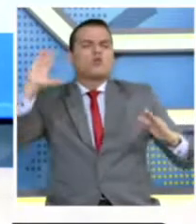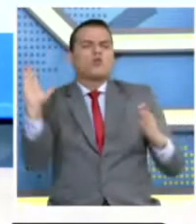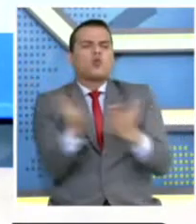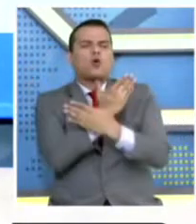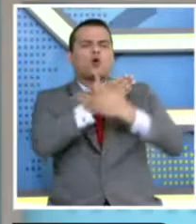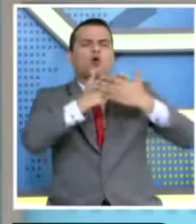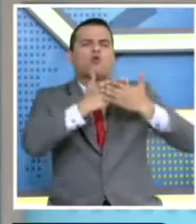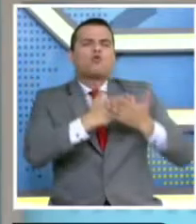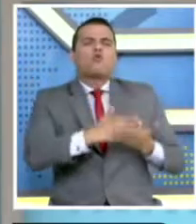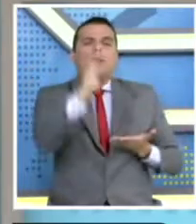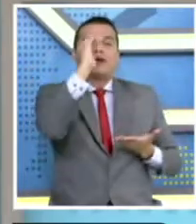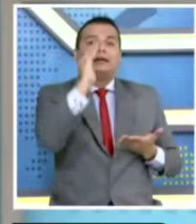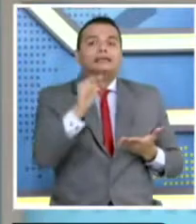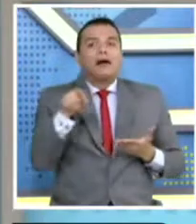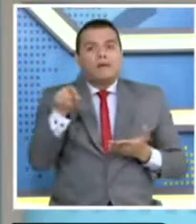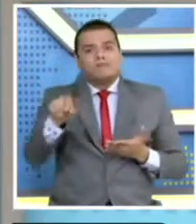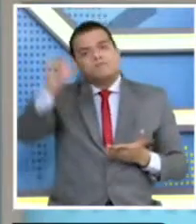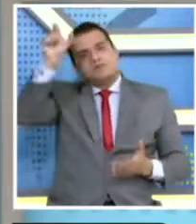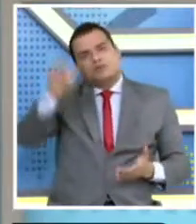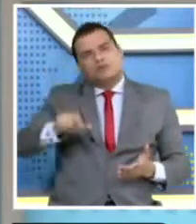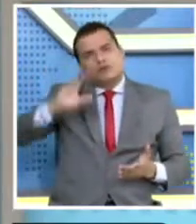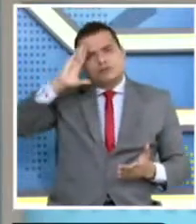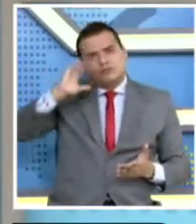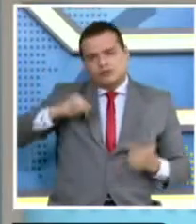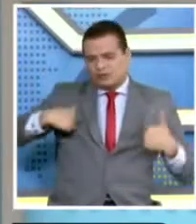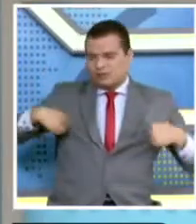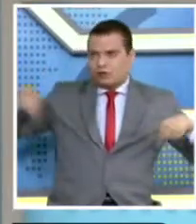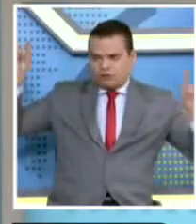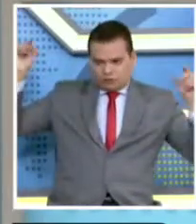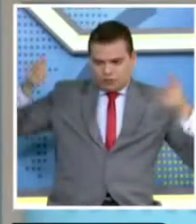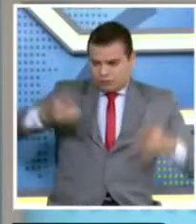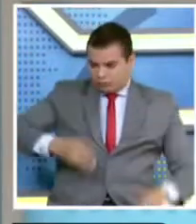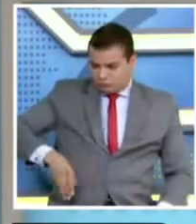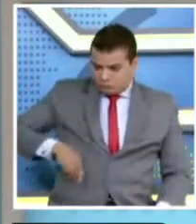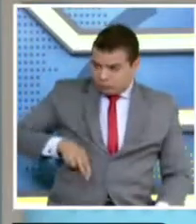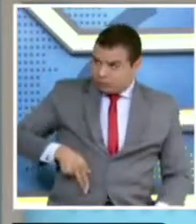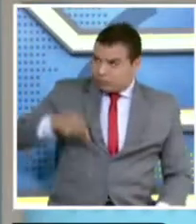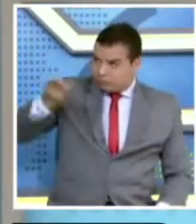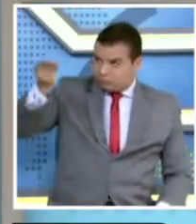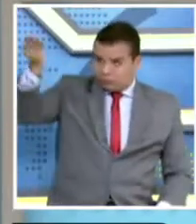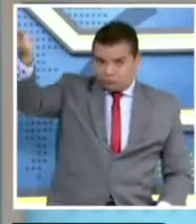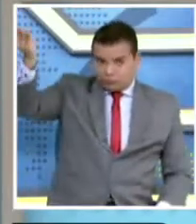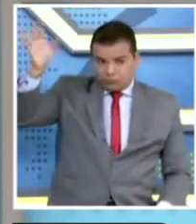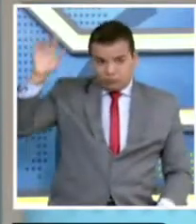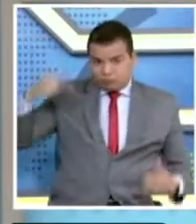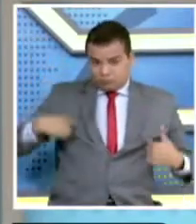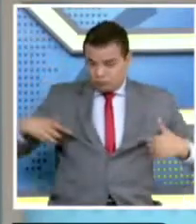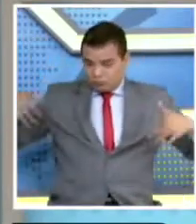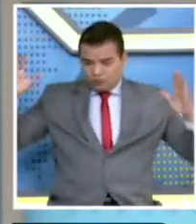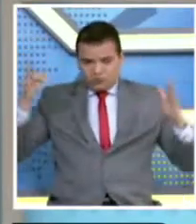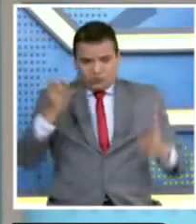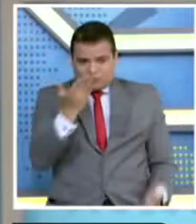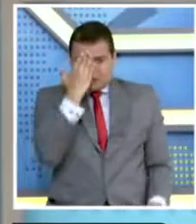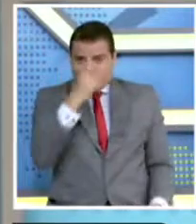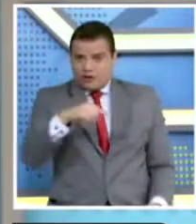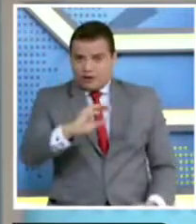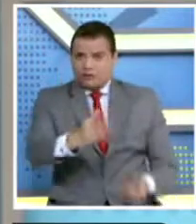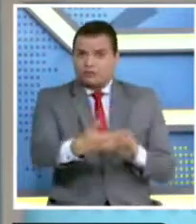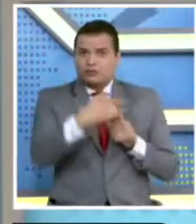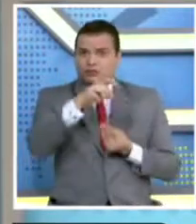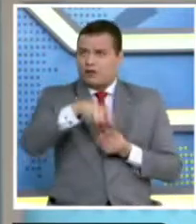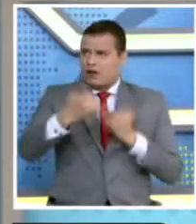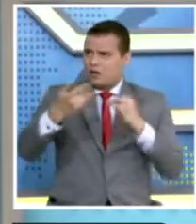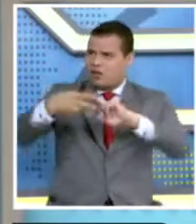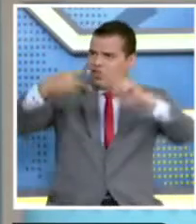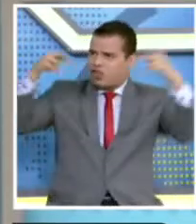el sur de Cali. En medio del procedimiento, un patrullero de la policía entregó su arma de dotación a integrantes del SMAT, pues aseguró que su labor